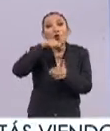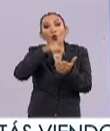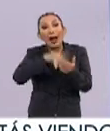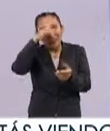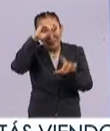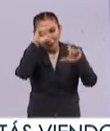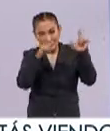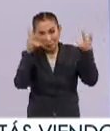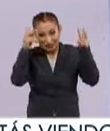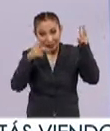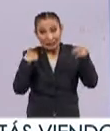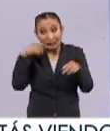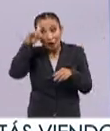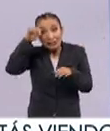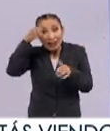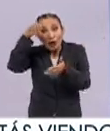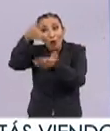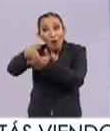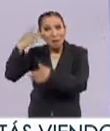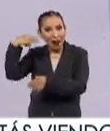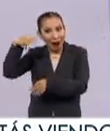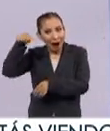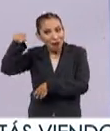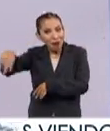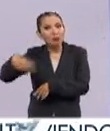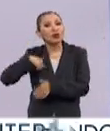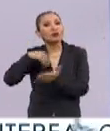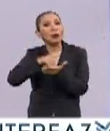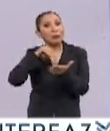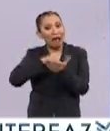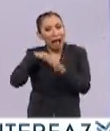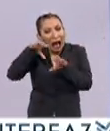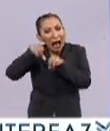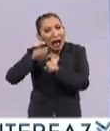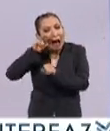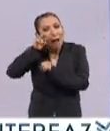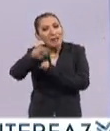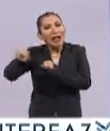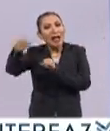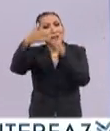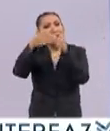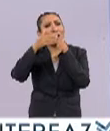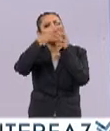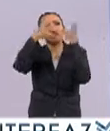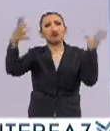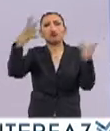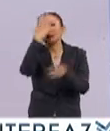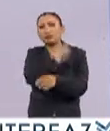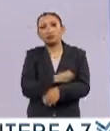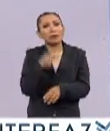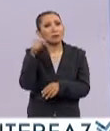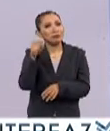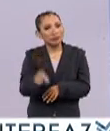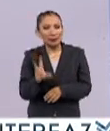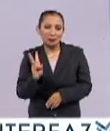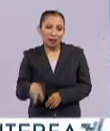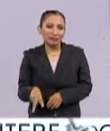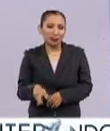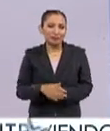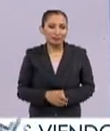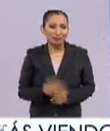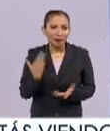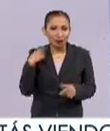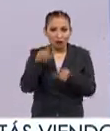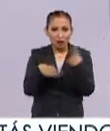la República Mexicana, le recomiendo que vayan a Veracruz, porque todavía alcanzan a ver a esos hermosos buques, y